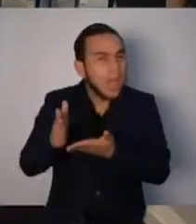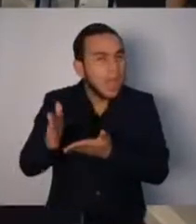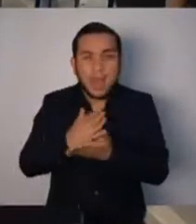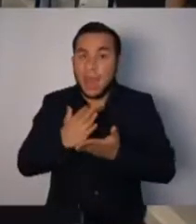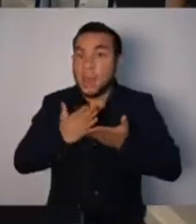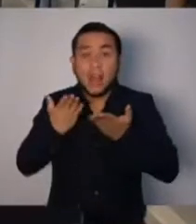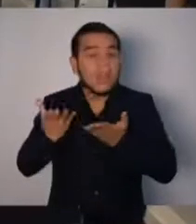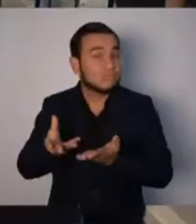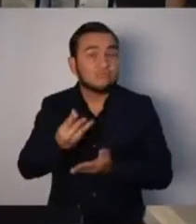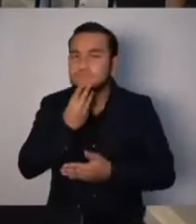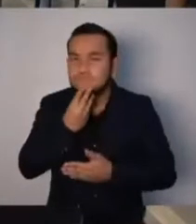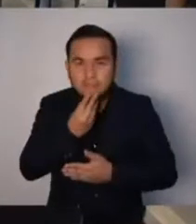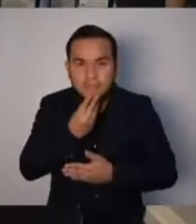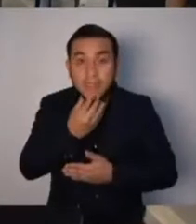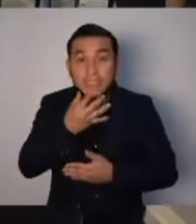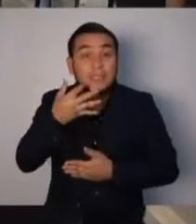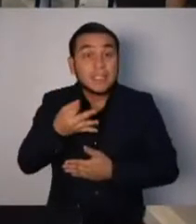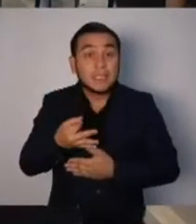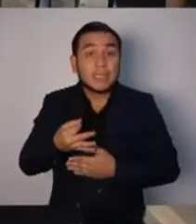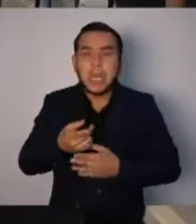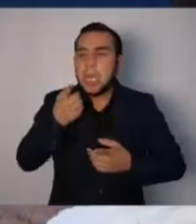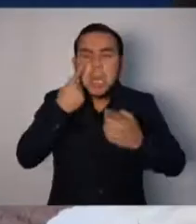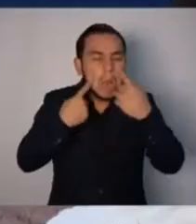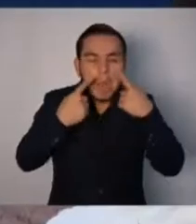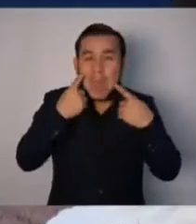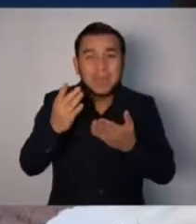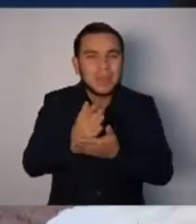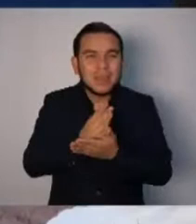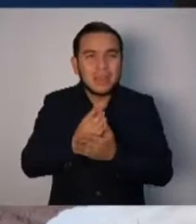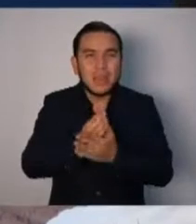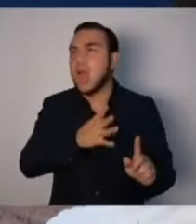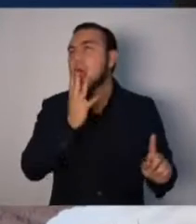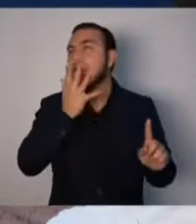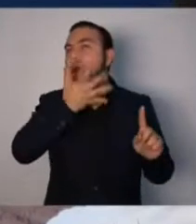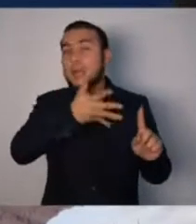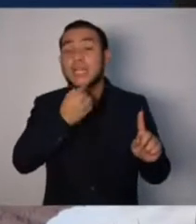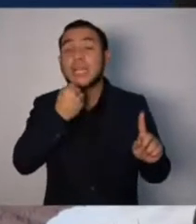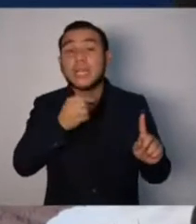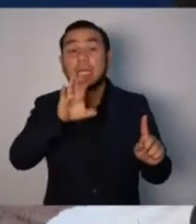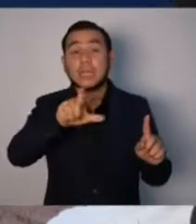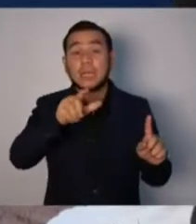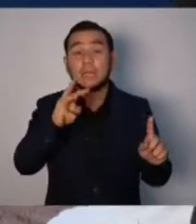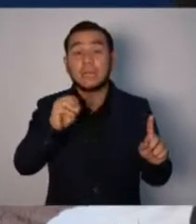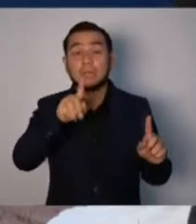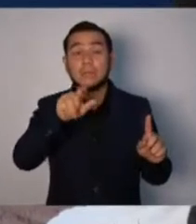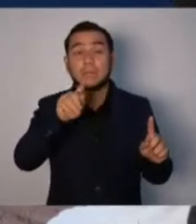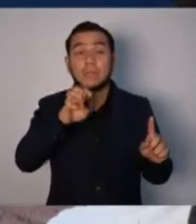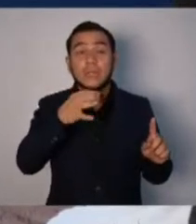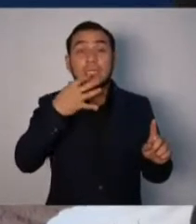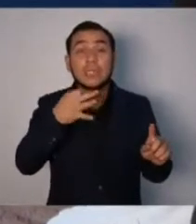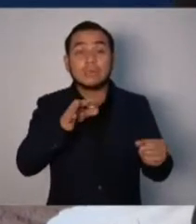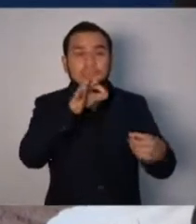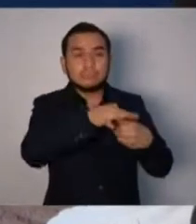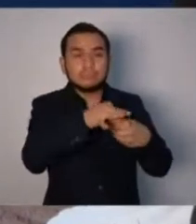nada ni siquiera lágrimas de cocodrilo se le olvidó pasaron los cinco años y no se dio cuenta que le habían electo presidente